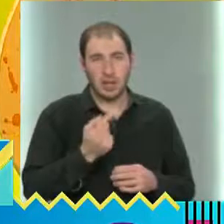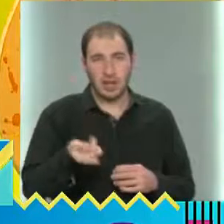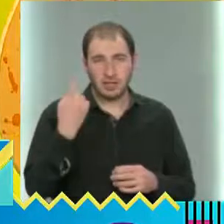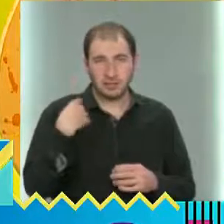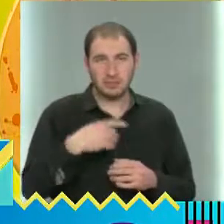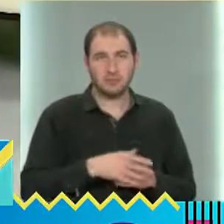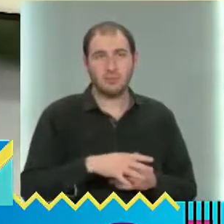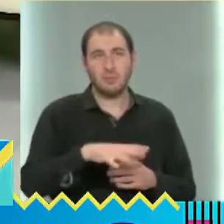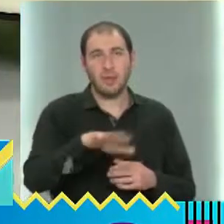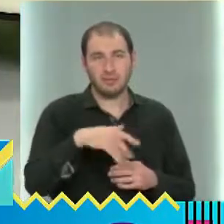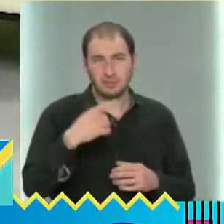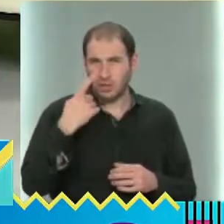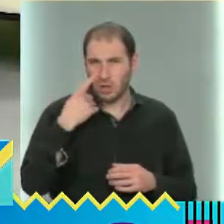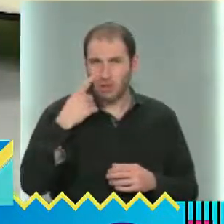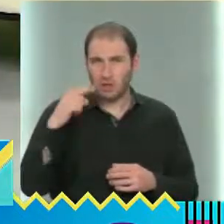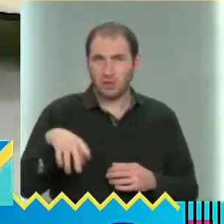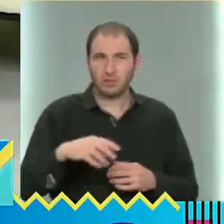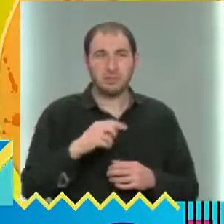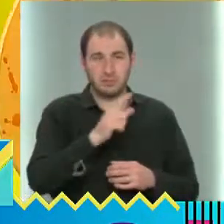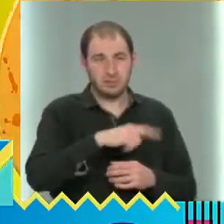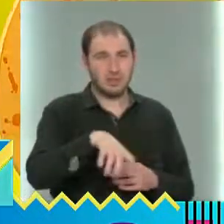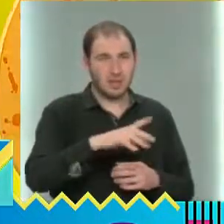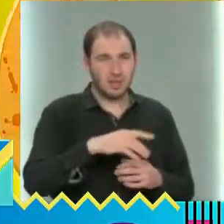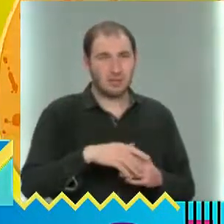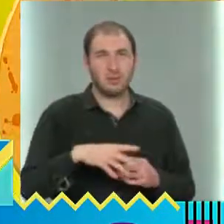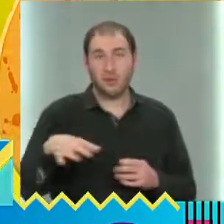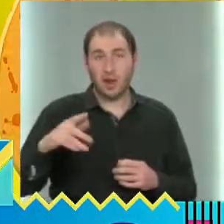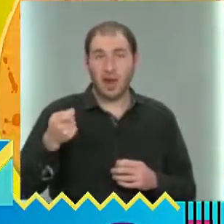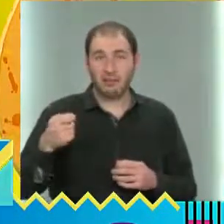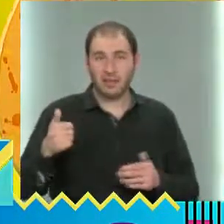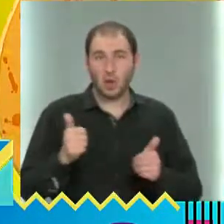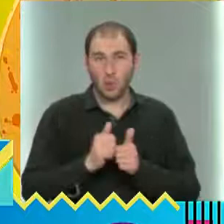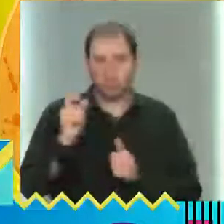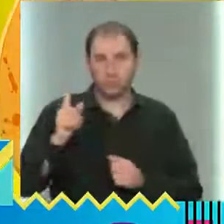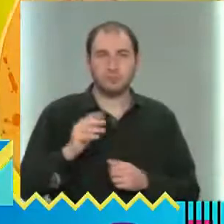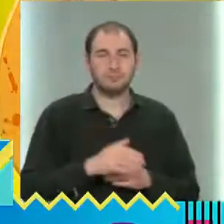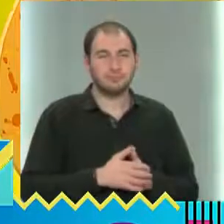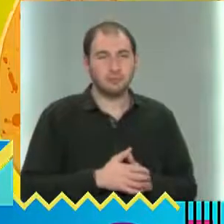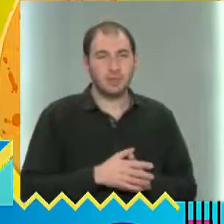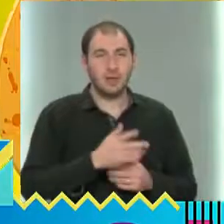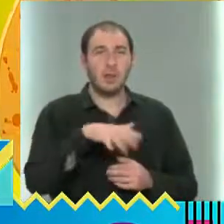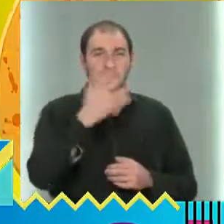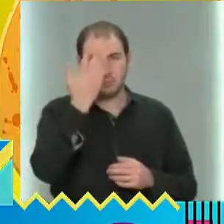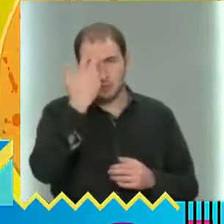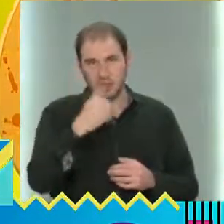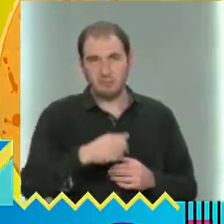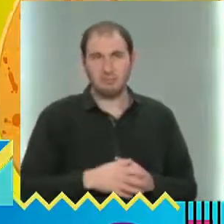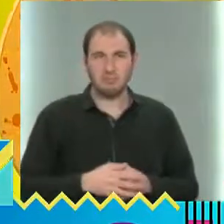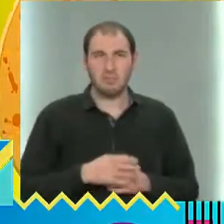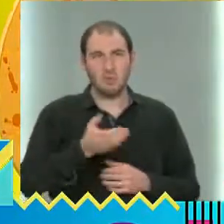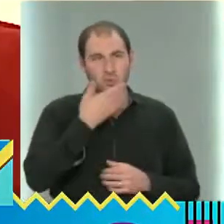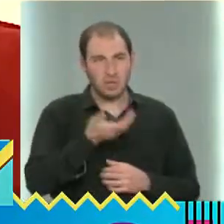en la plaza. Payana lo conozco porque estuve en y ellos están como mucho con los autores mendocinos. Están en San Martín. Pero